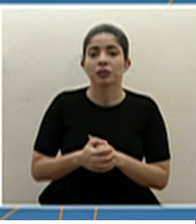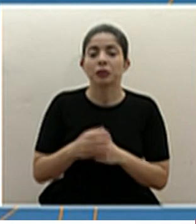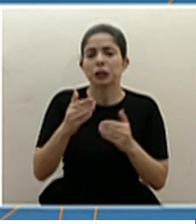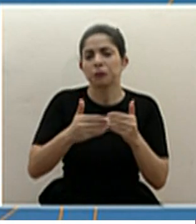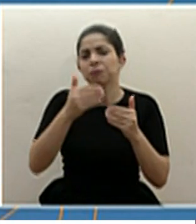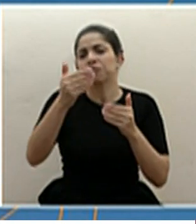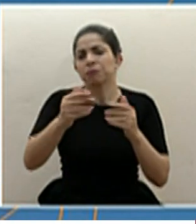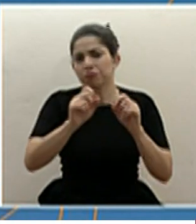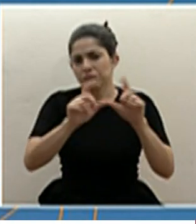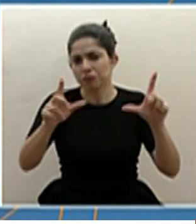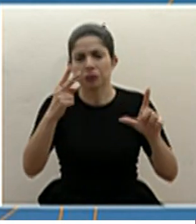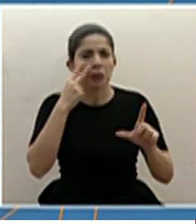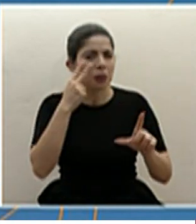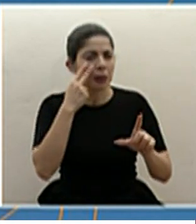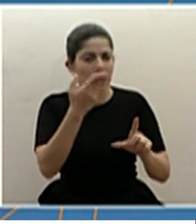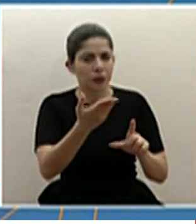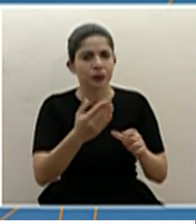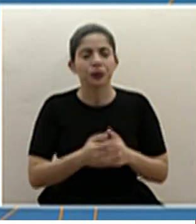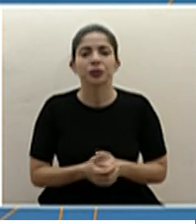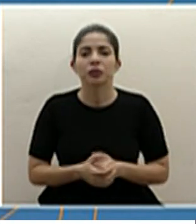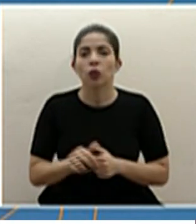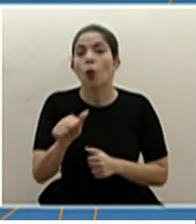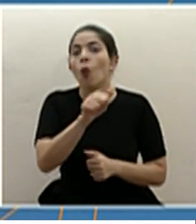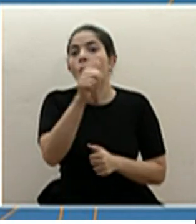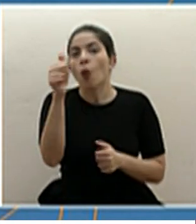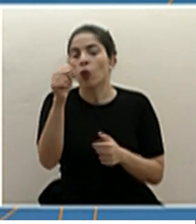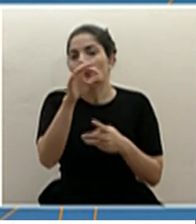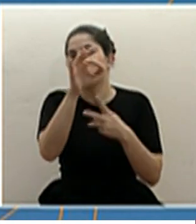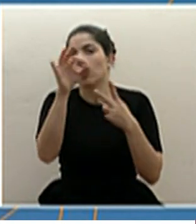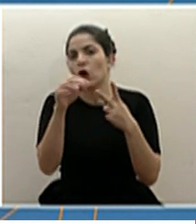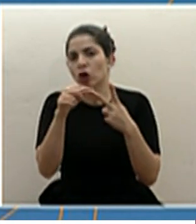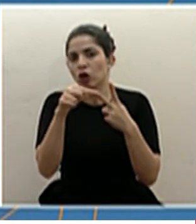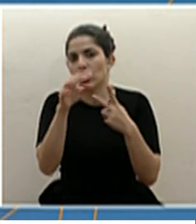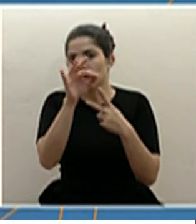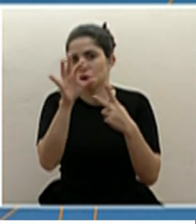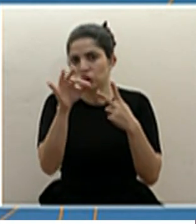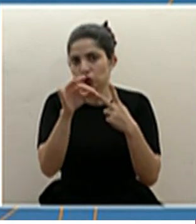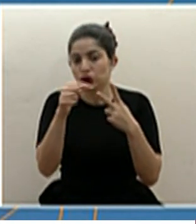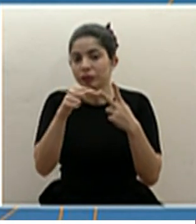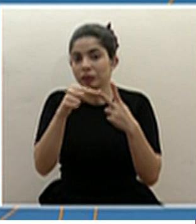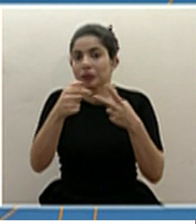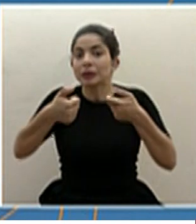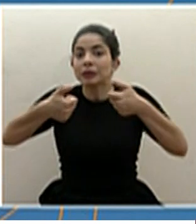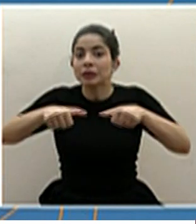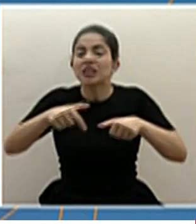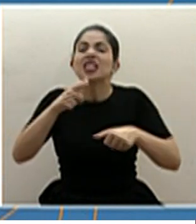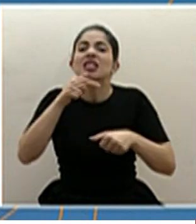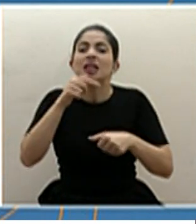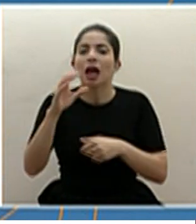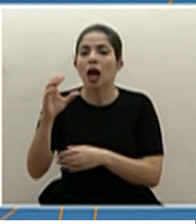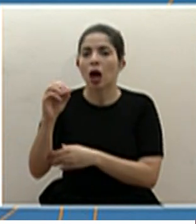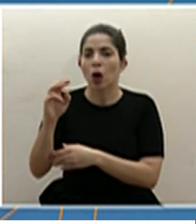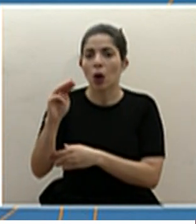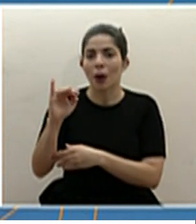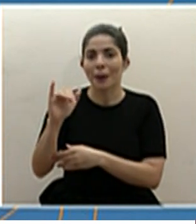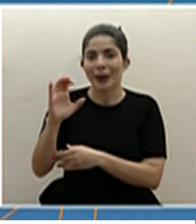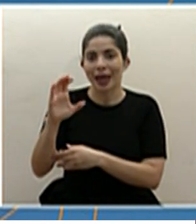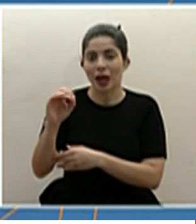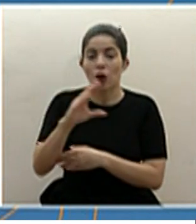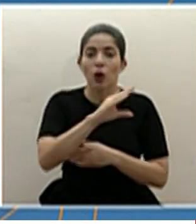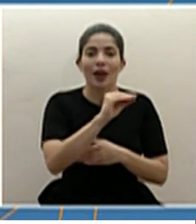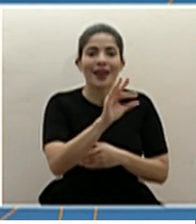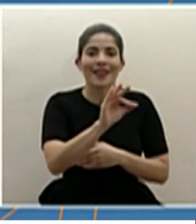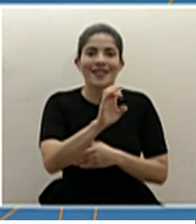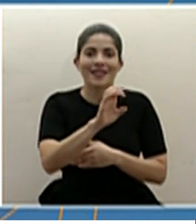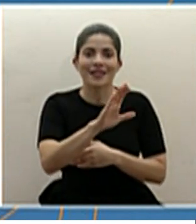pasamos a la siguiente, vamos a ver entonces otra opción, que es lo que se acordó entre el Comieco y la